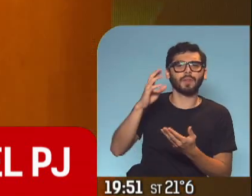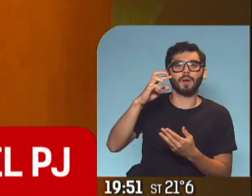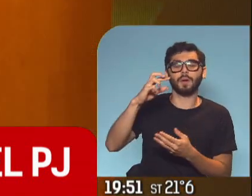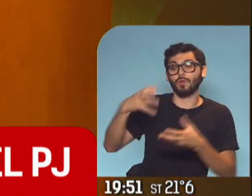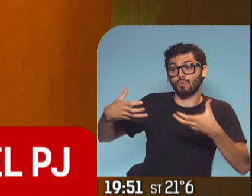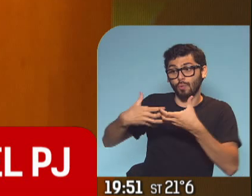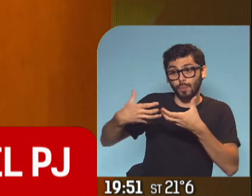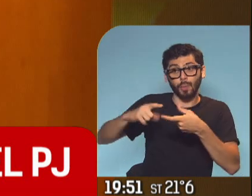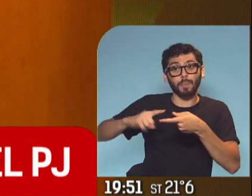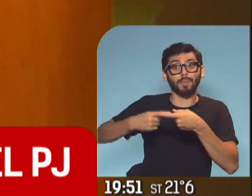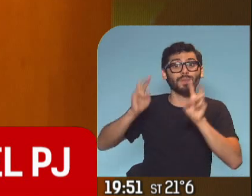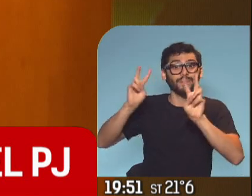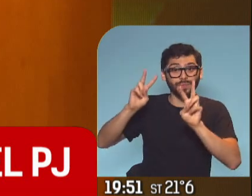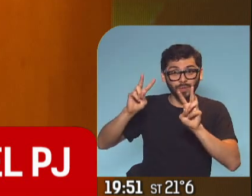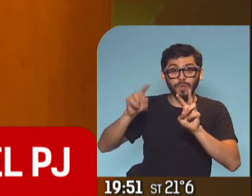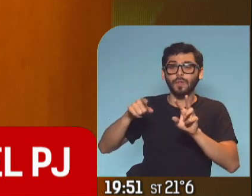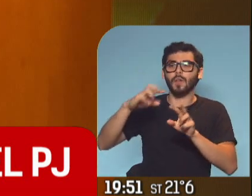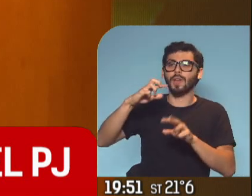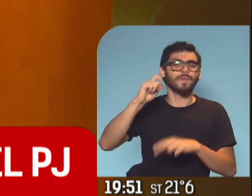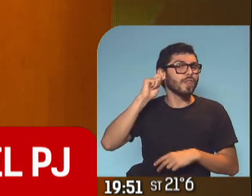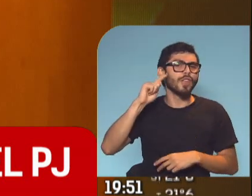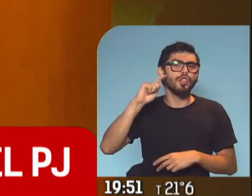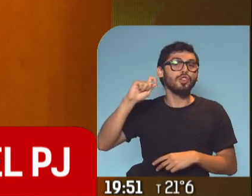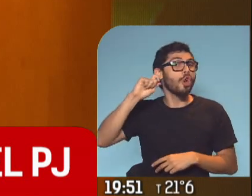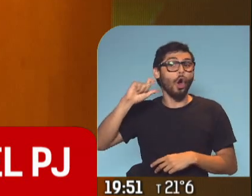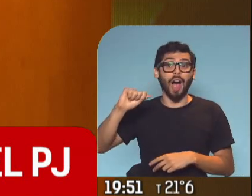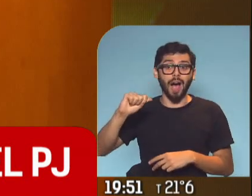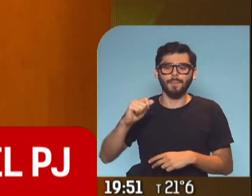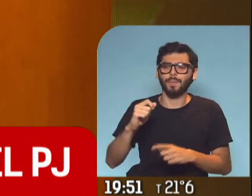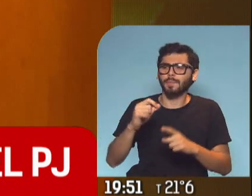en esto que fue esta gestión de unidad. Lo fue llamando de a uno, Gioja de a uno, terminó al frente de todos.